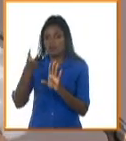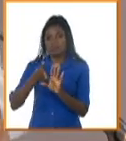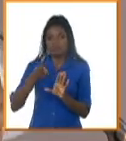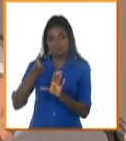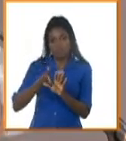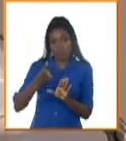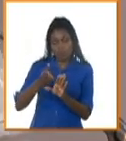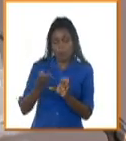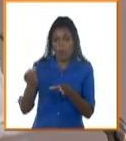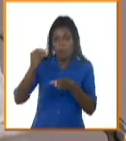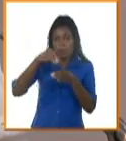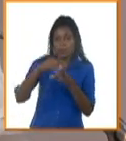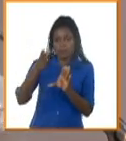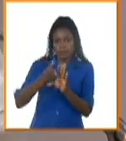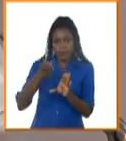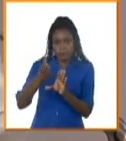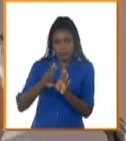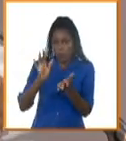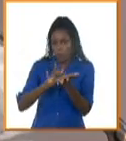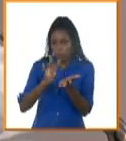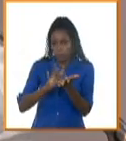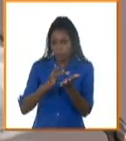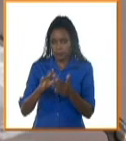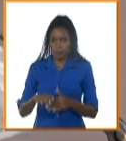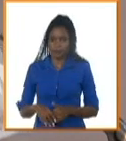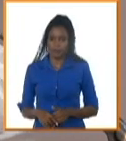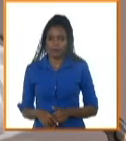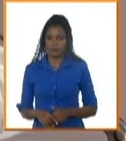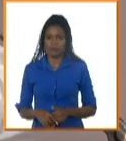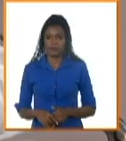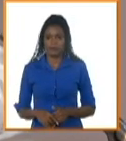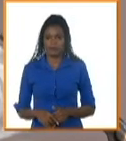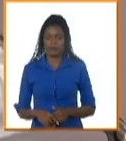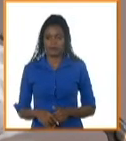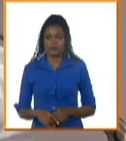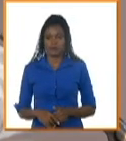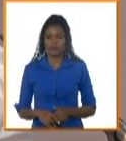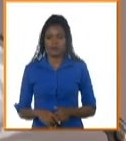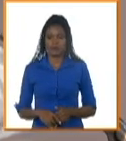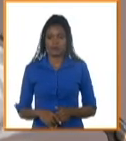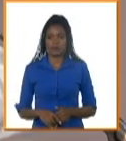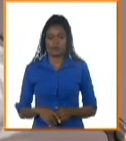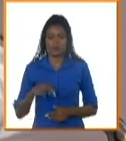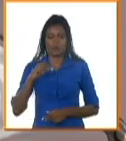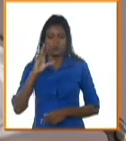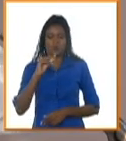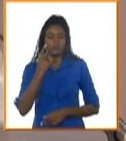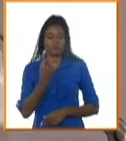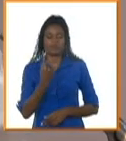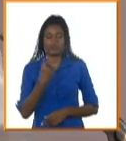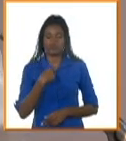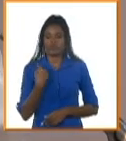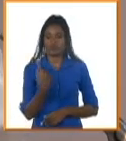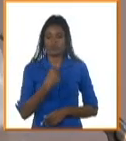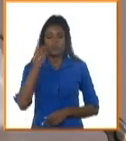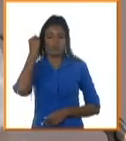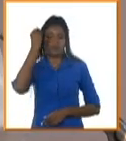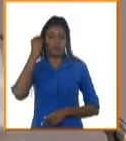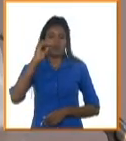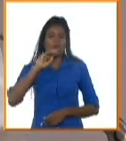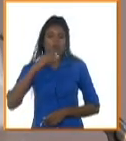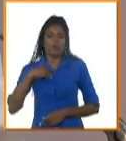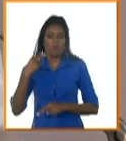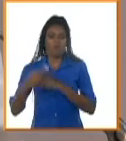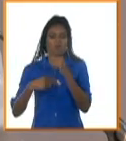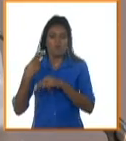por los medios de pago electrónico O sea que uno interpreta que no estamos en presencia quizás de la preocupación de cómo yo